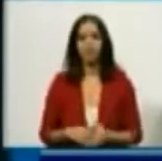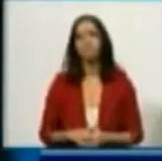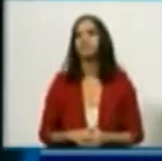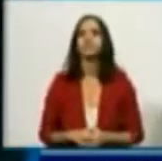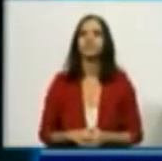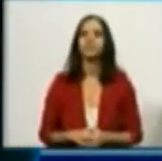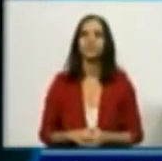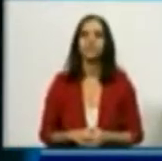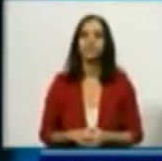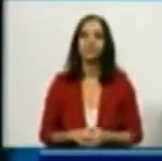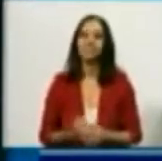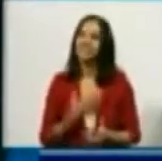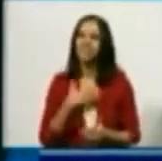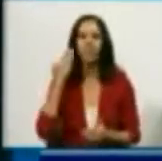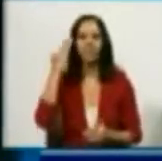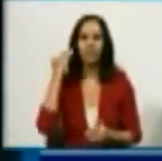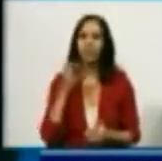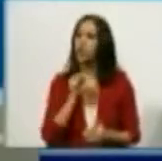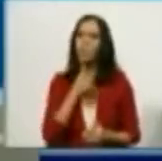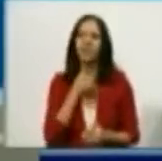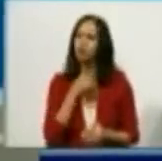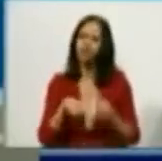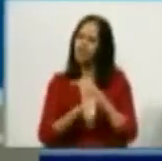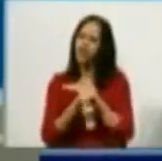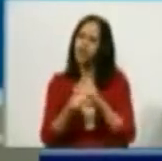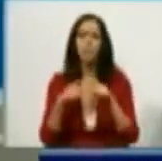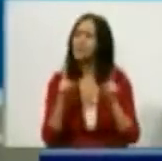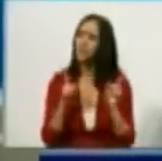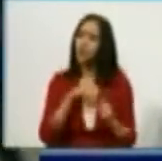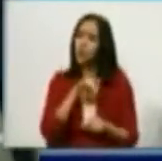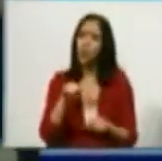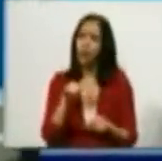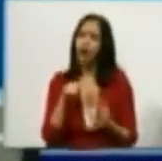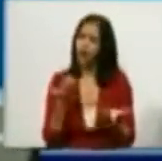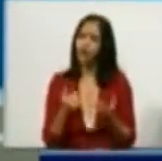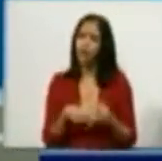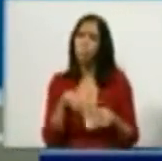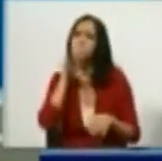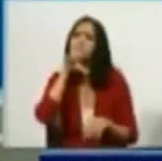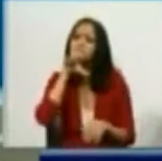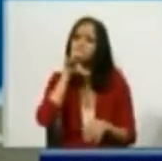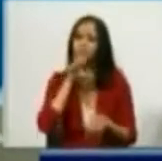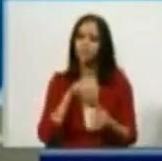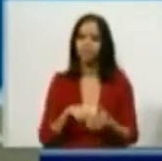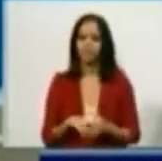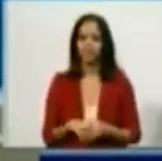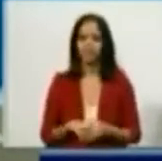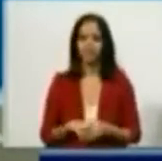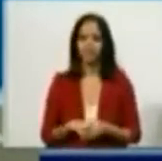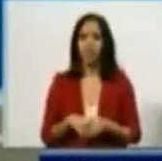Quiero que sepas que no me gusta el fútbol pero igual le voy a River perrito eh